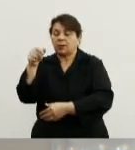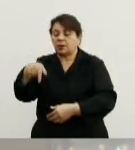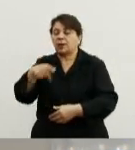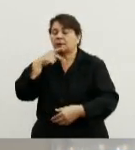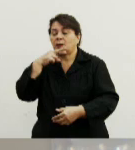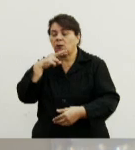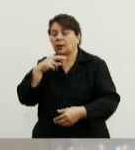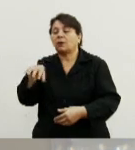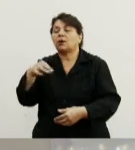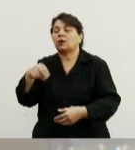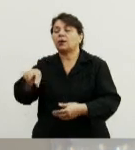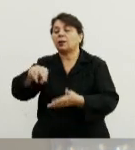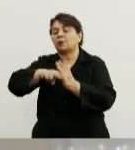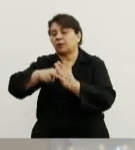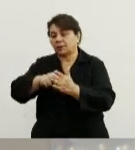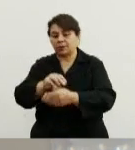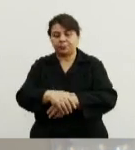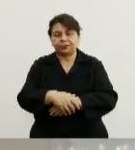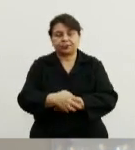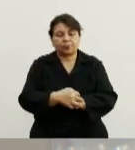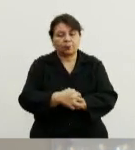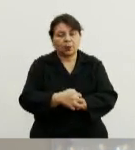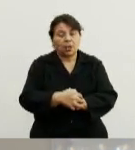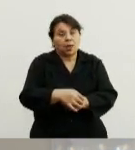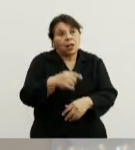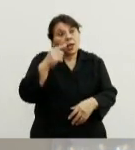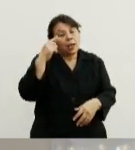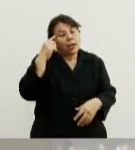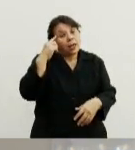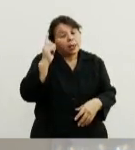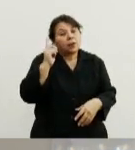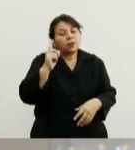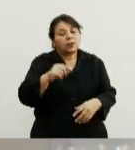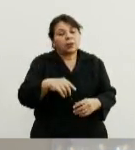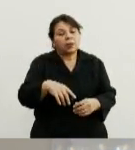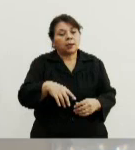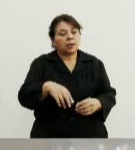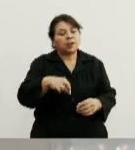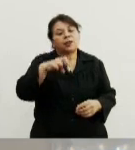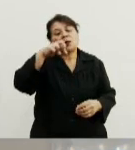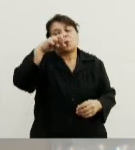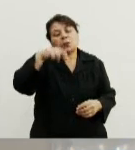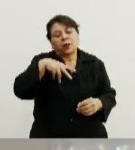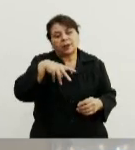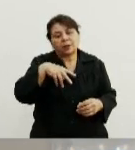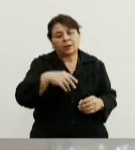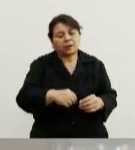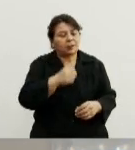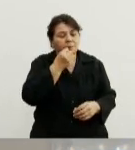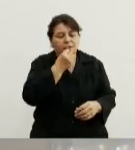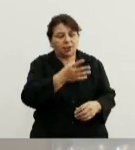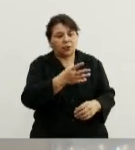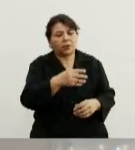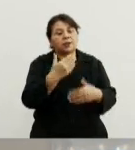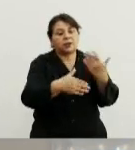obligatorio bueno yo creo que ha sido una de las mejores estrategias independientemente de